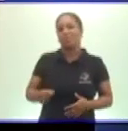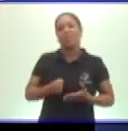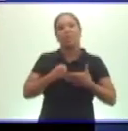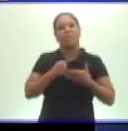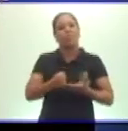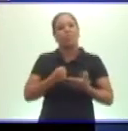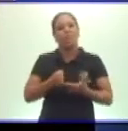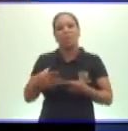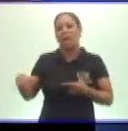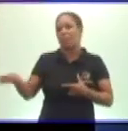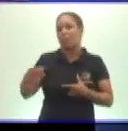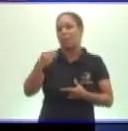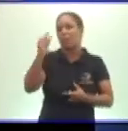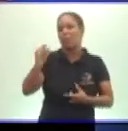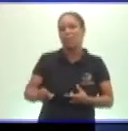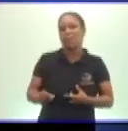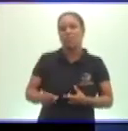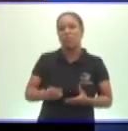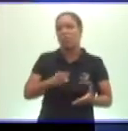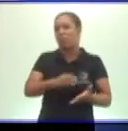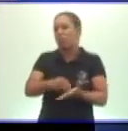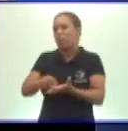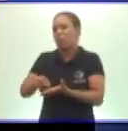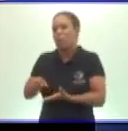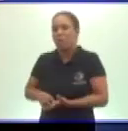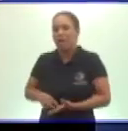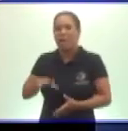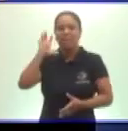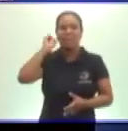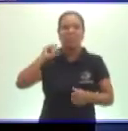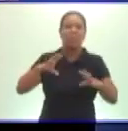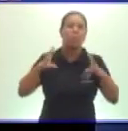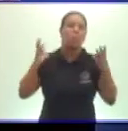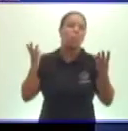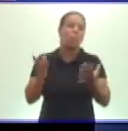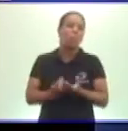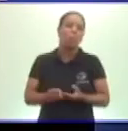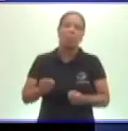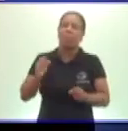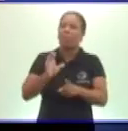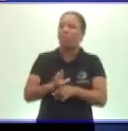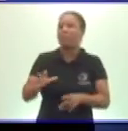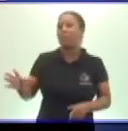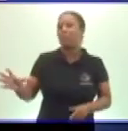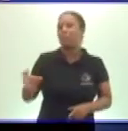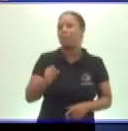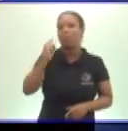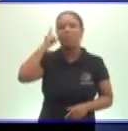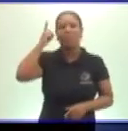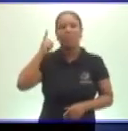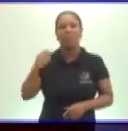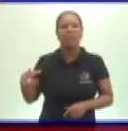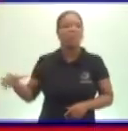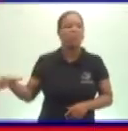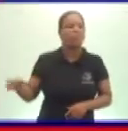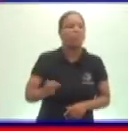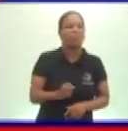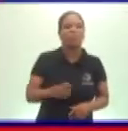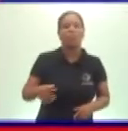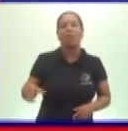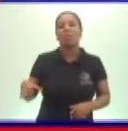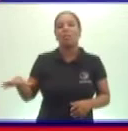contextos, entender el mundo a partir del todo. Es decir, una idea absoluta y general. Y eso es lo que